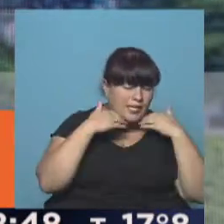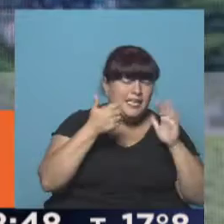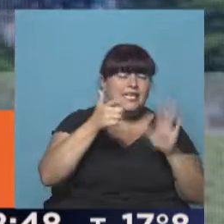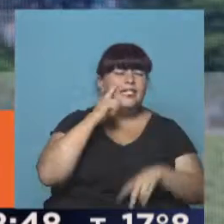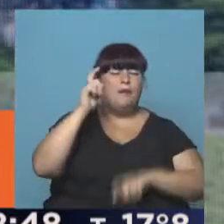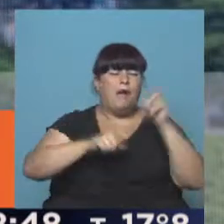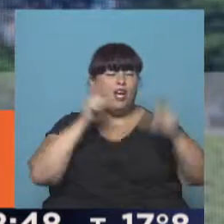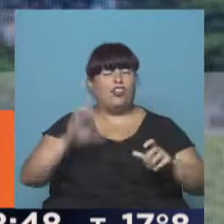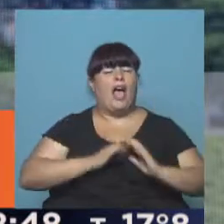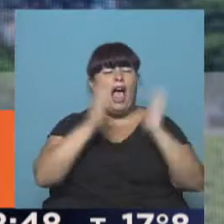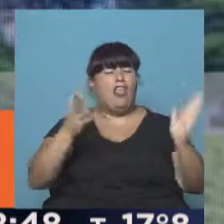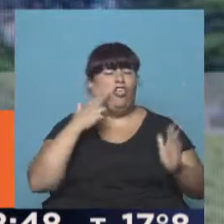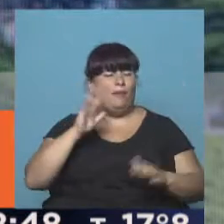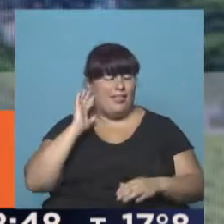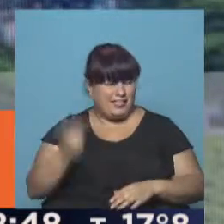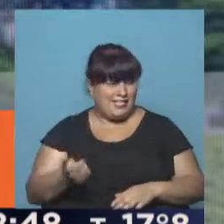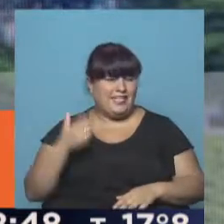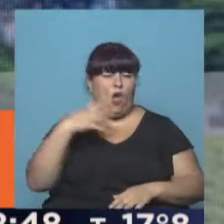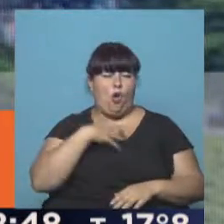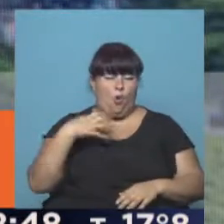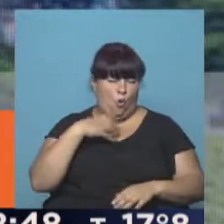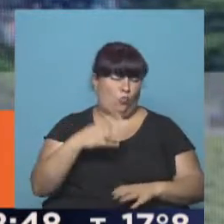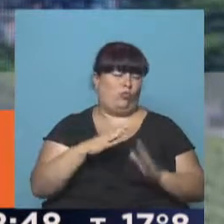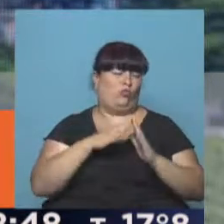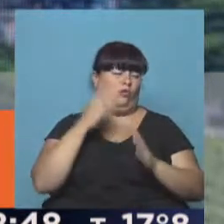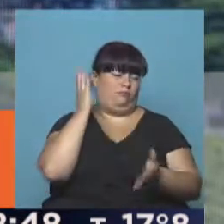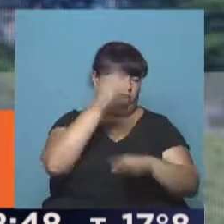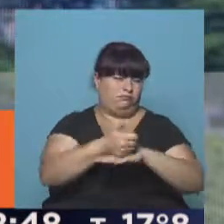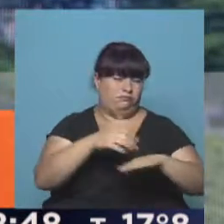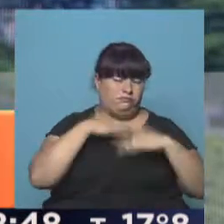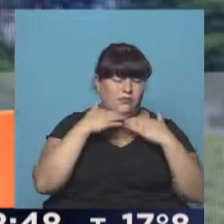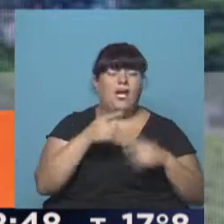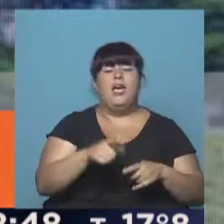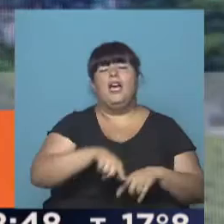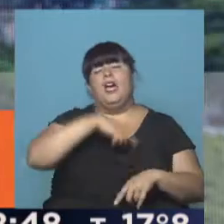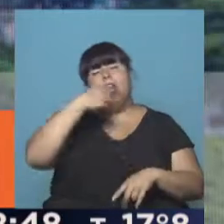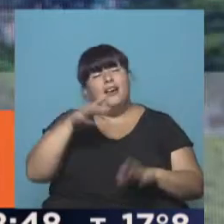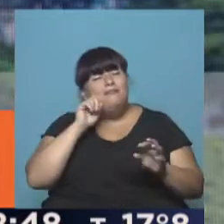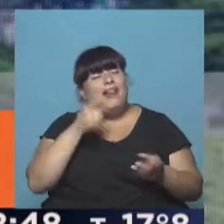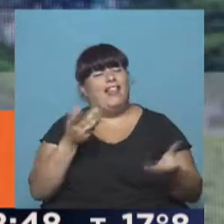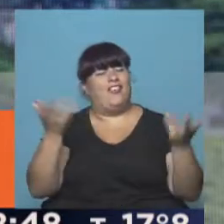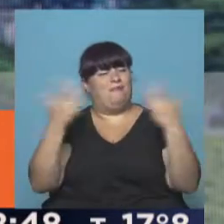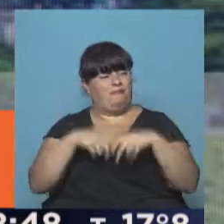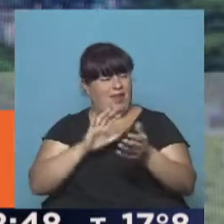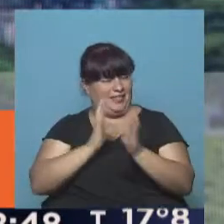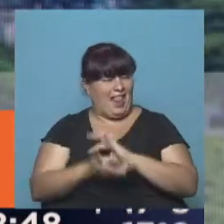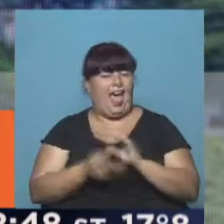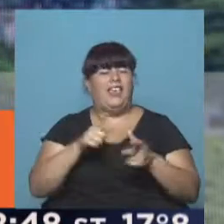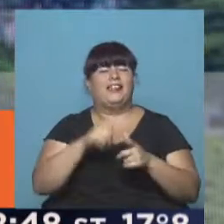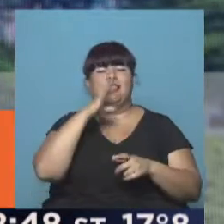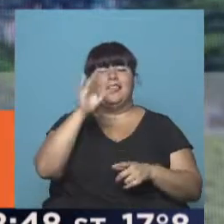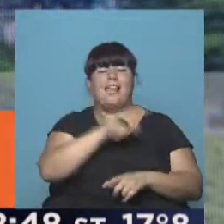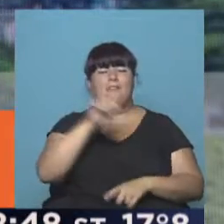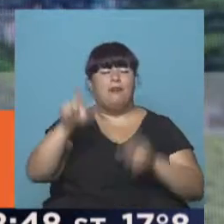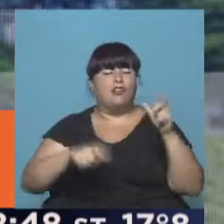seis mil personas en el año 2016 cursaron gran parte de cursos presenciales y lo más lindo es combinar las dos cosas son estos 70